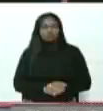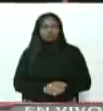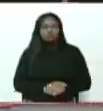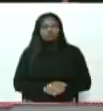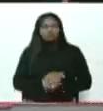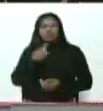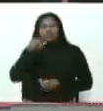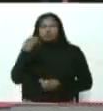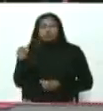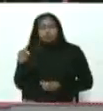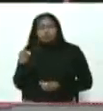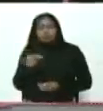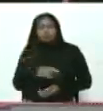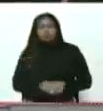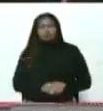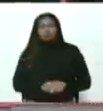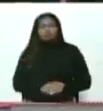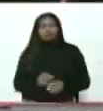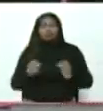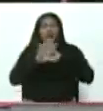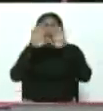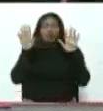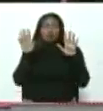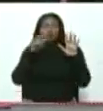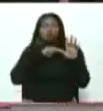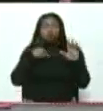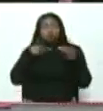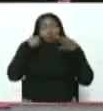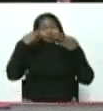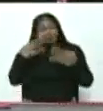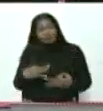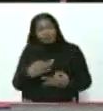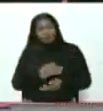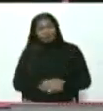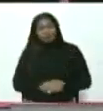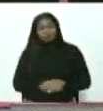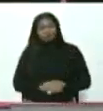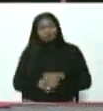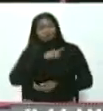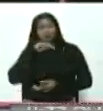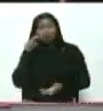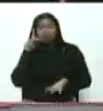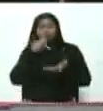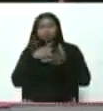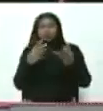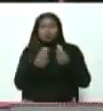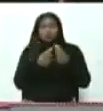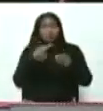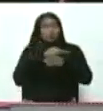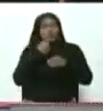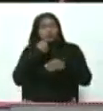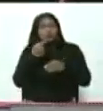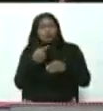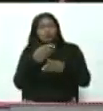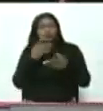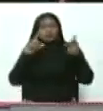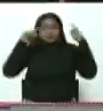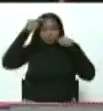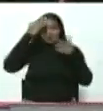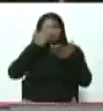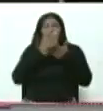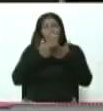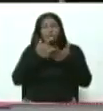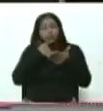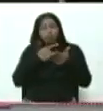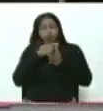¿Sí o no? Claro. Y yo les aseguro que ahí estaremos haciendo el gobierno que el comandante Chávez siempre nos